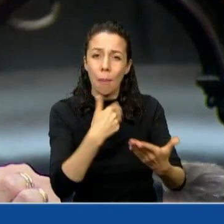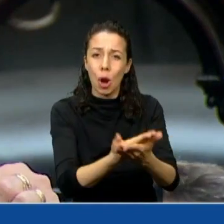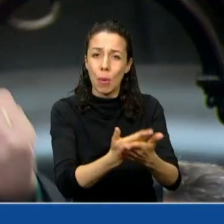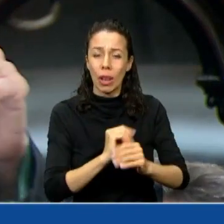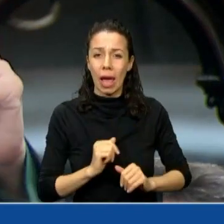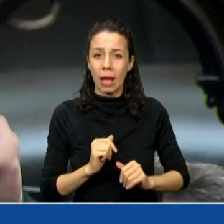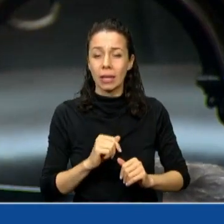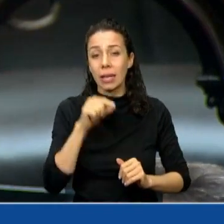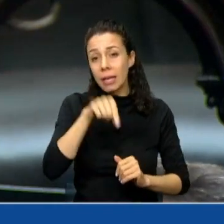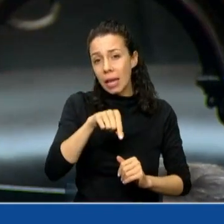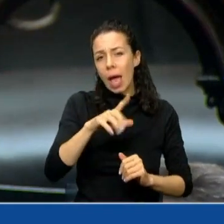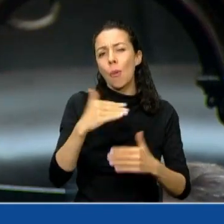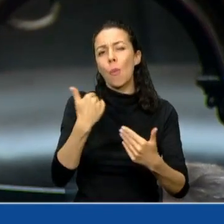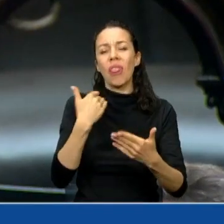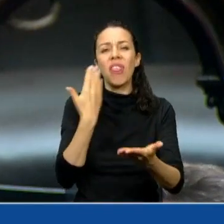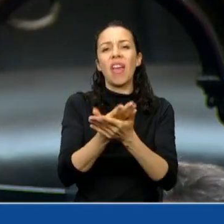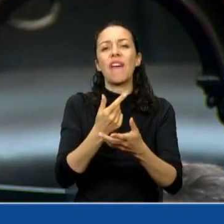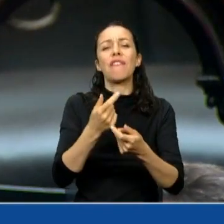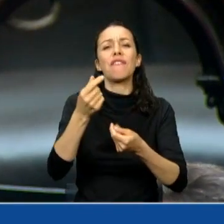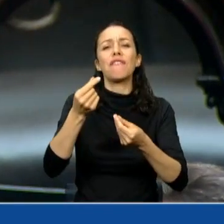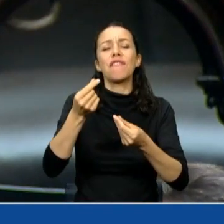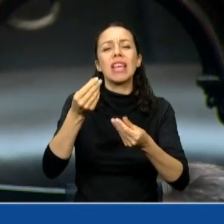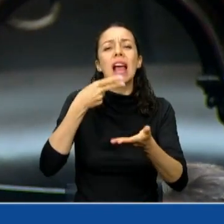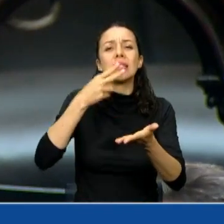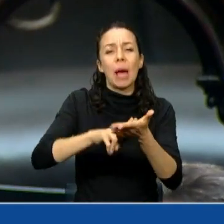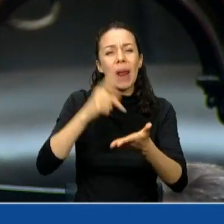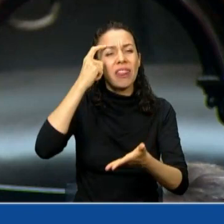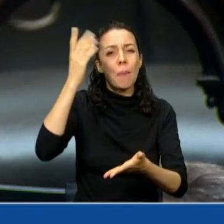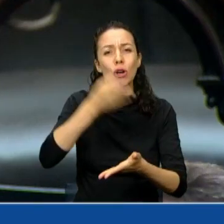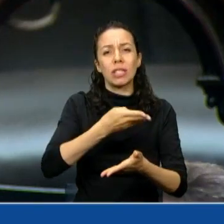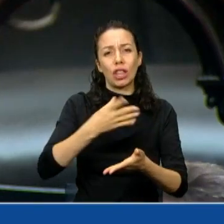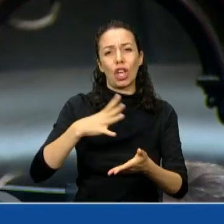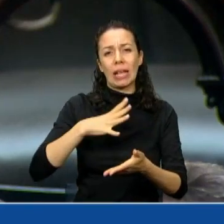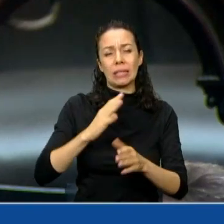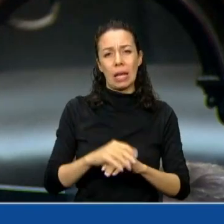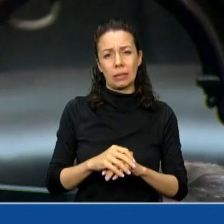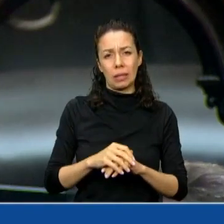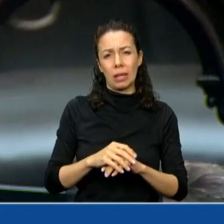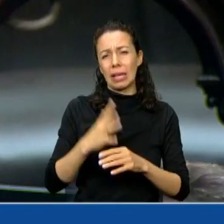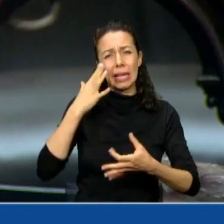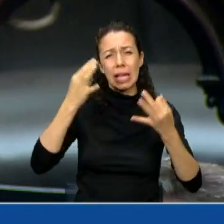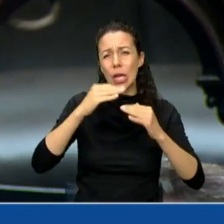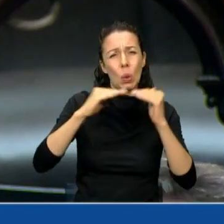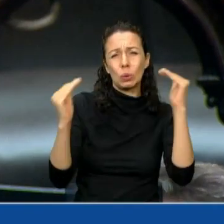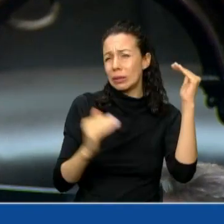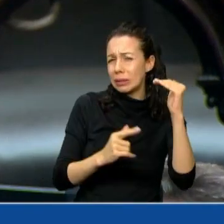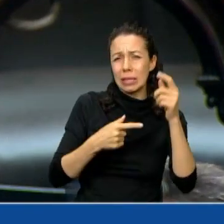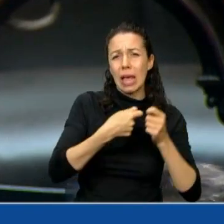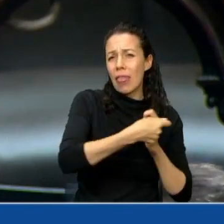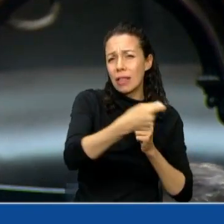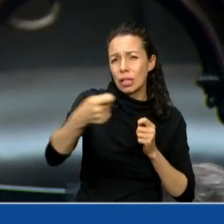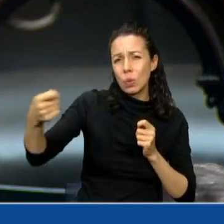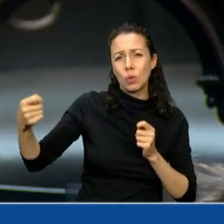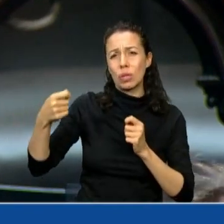esta medida para el 10% restante. Todo un récord de injusticia restitutiva en nombre de la justicia social.